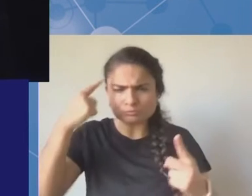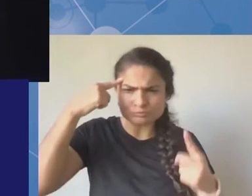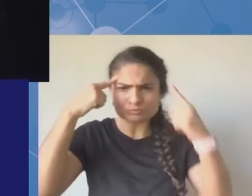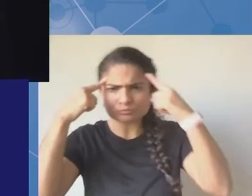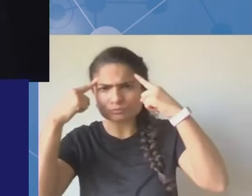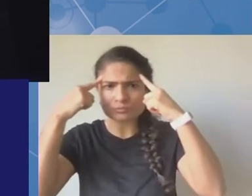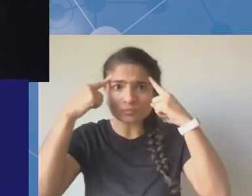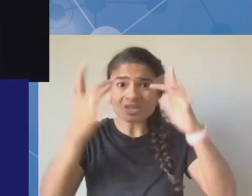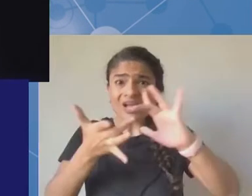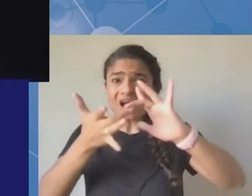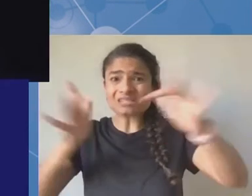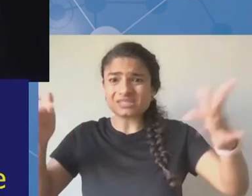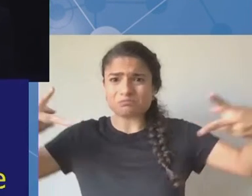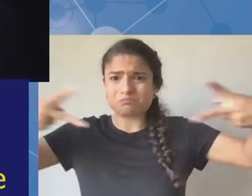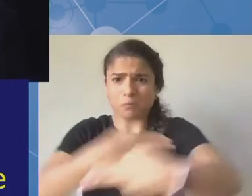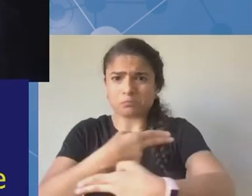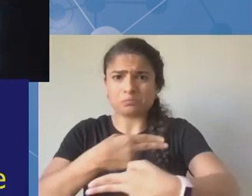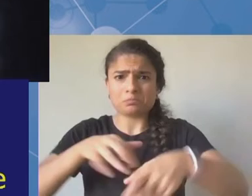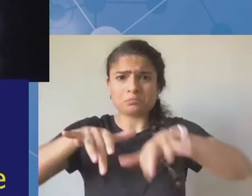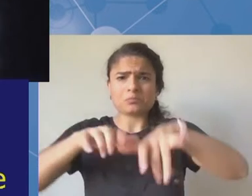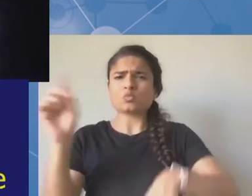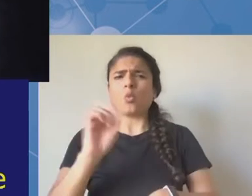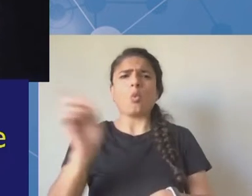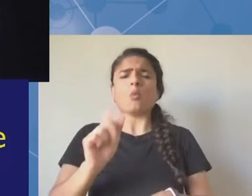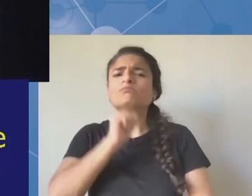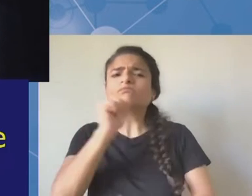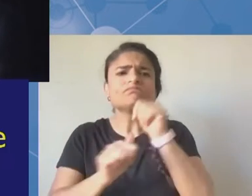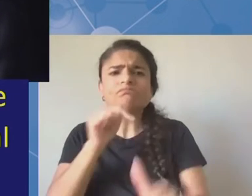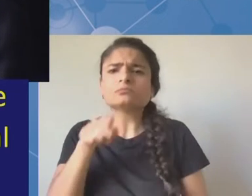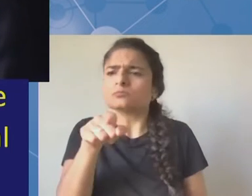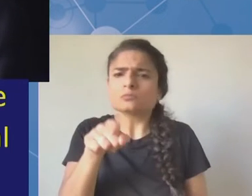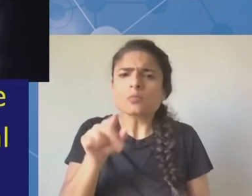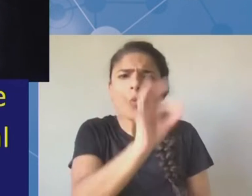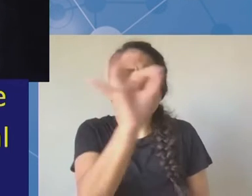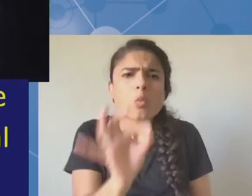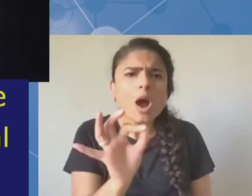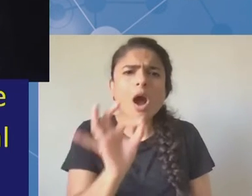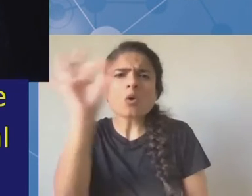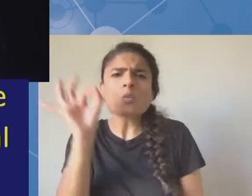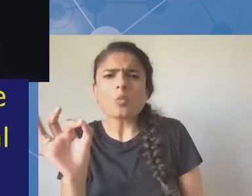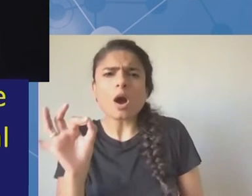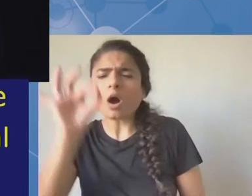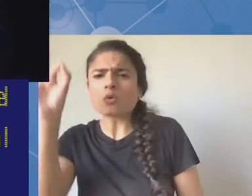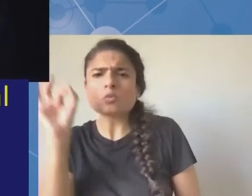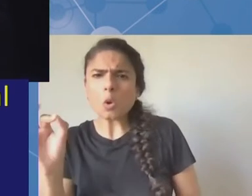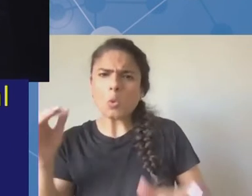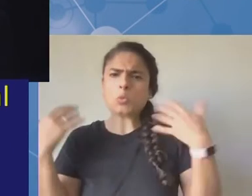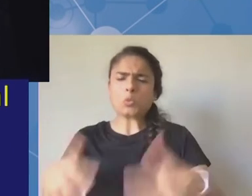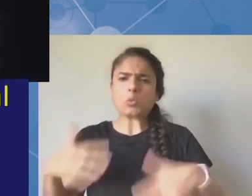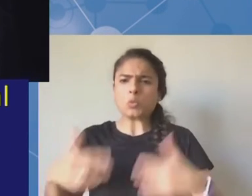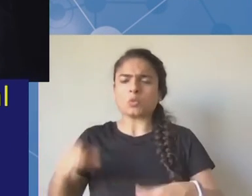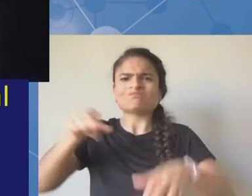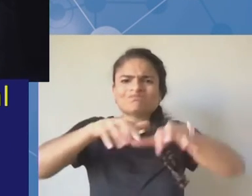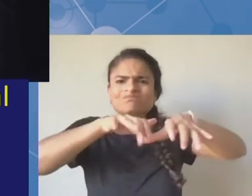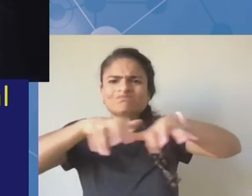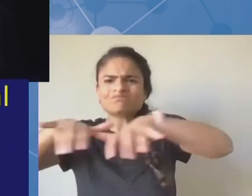la violación de los derechos, del derecho internacional, entre otros el